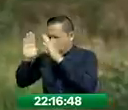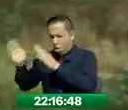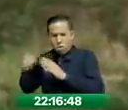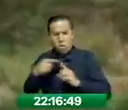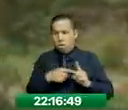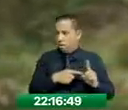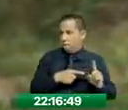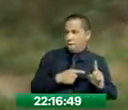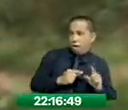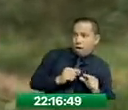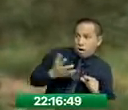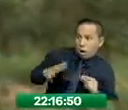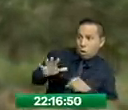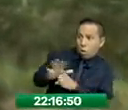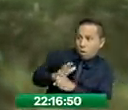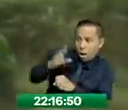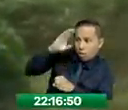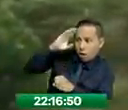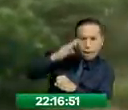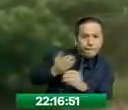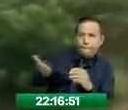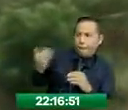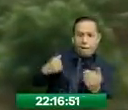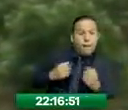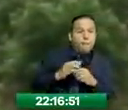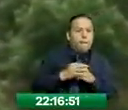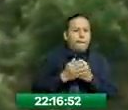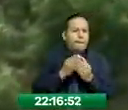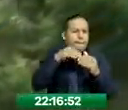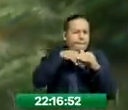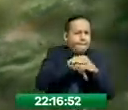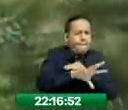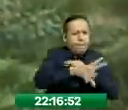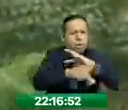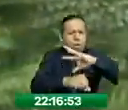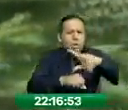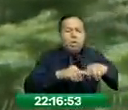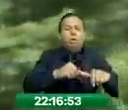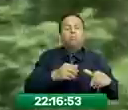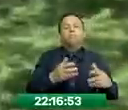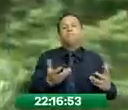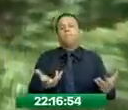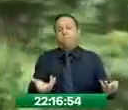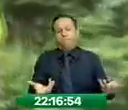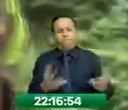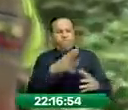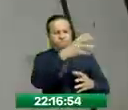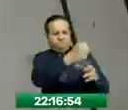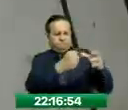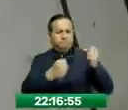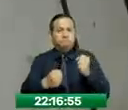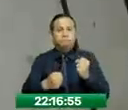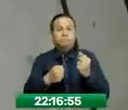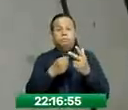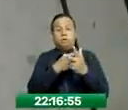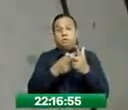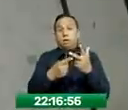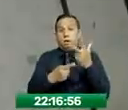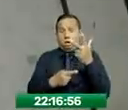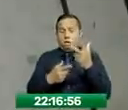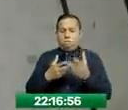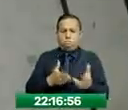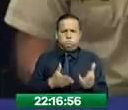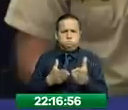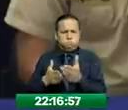el operativo por tierra y aire dejó tres detenidos y el decomiso de tres armas de fuego una pistola y dos armas largas así